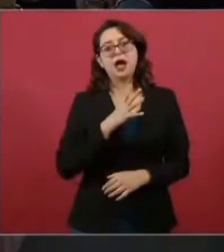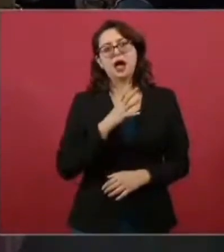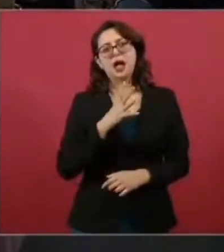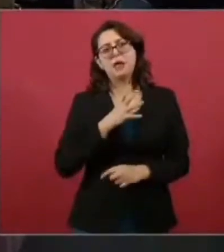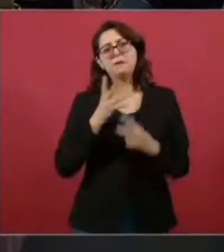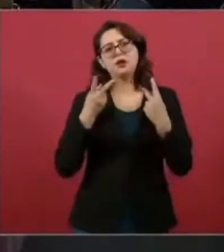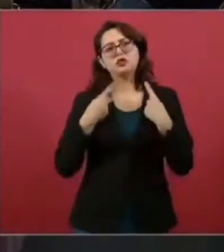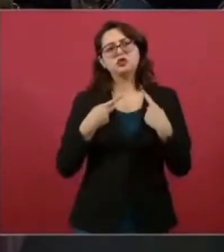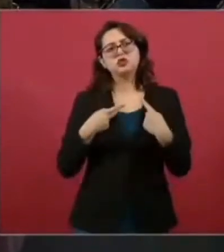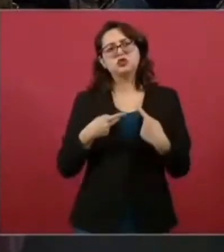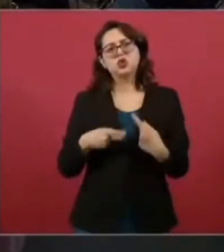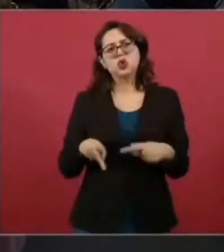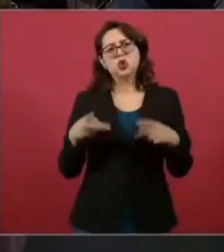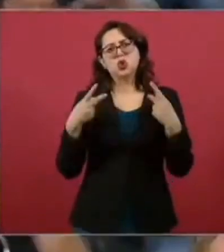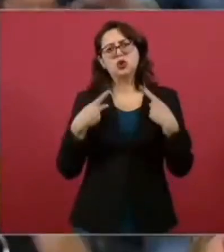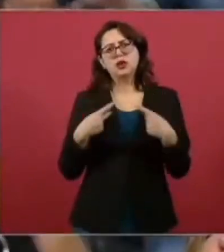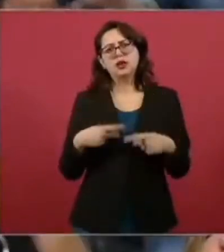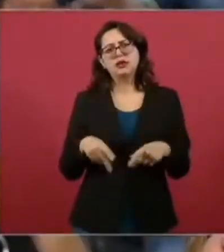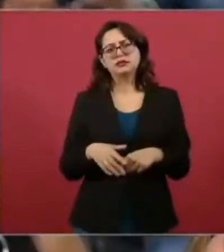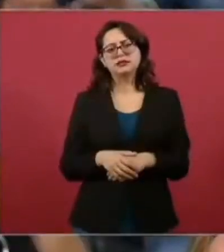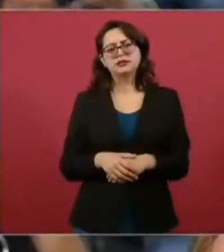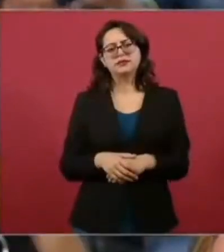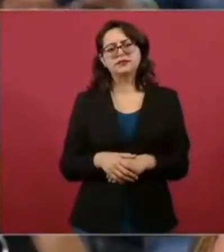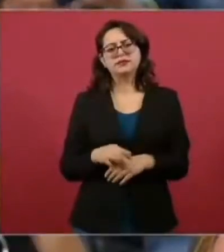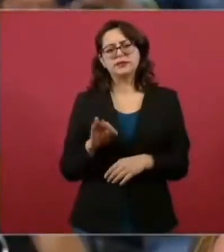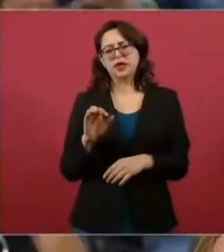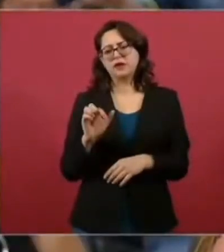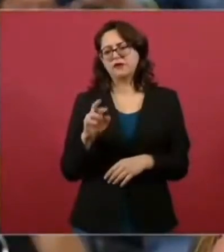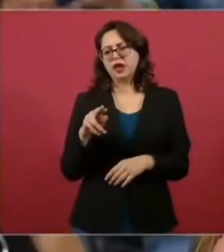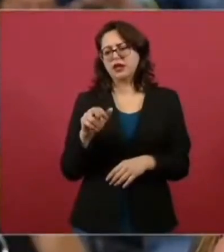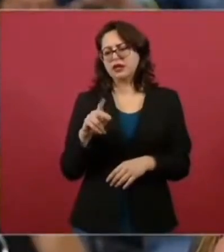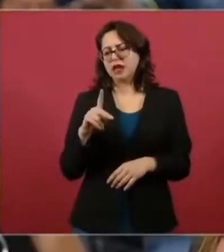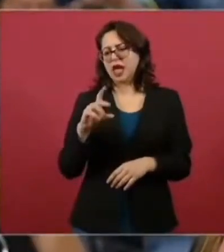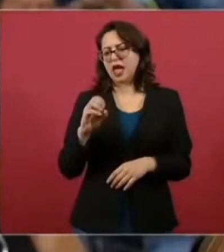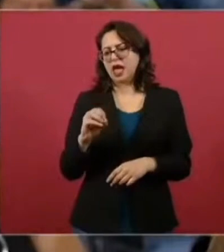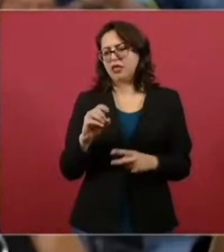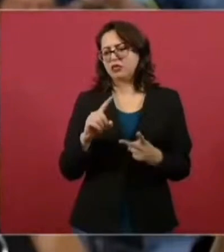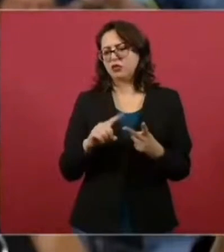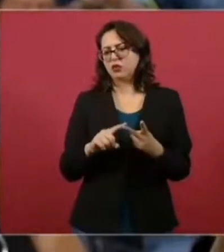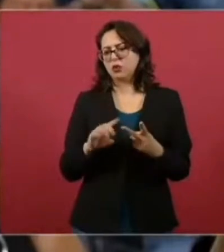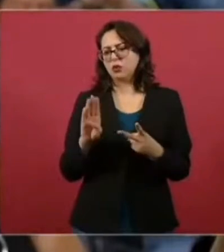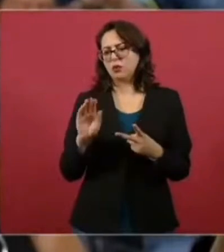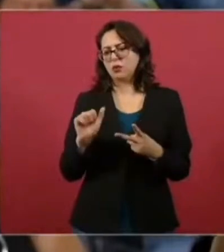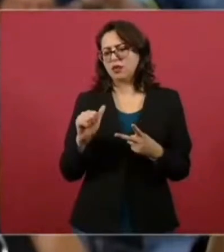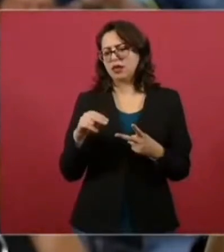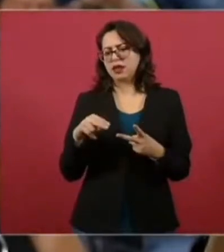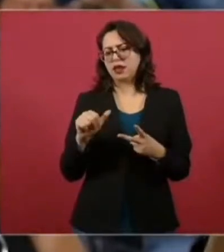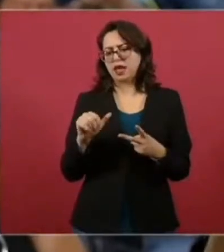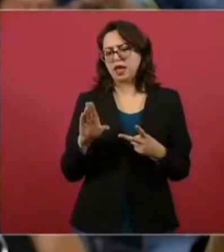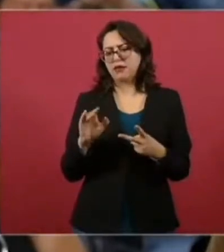Tiscareño y otros Benavides que se ocupan de estar